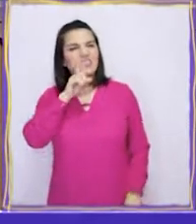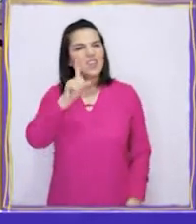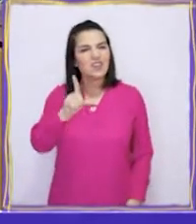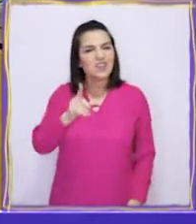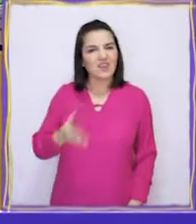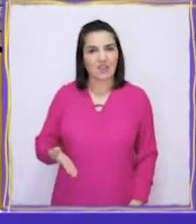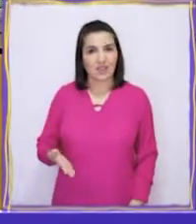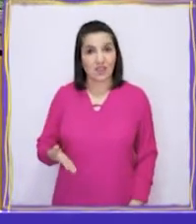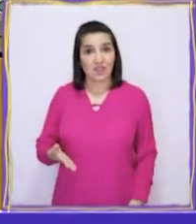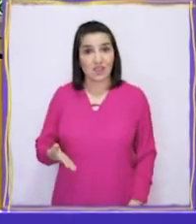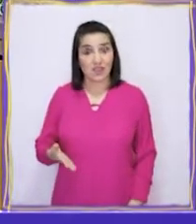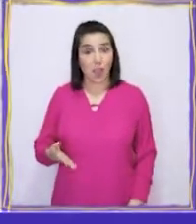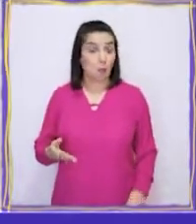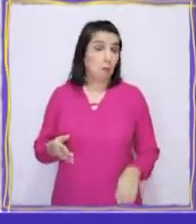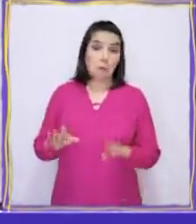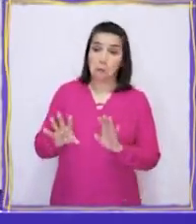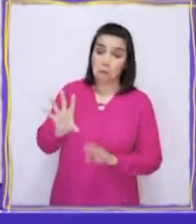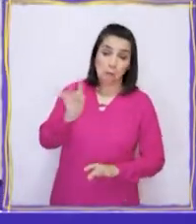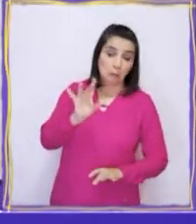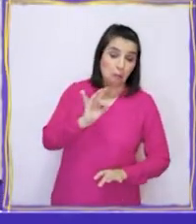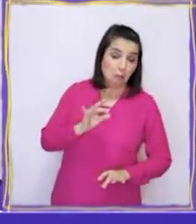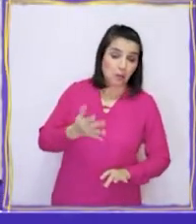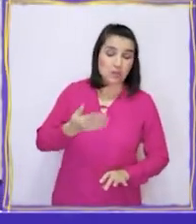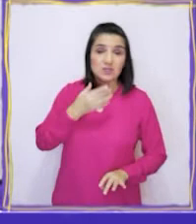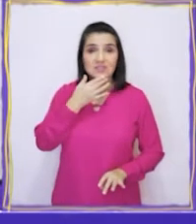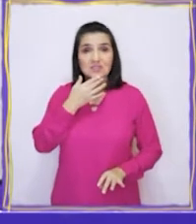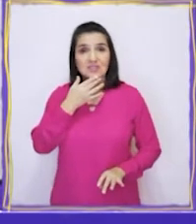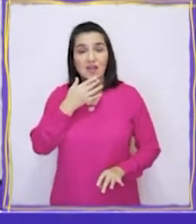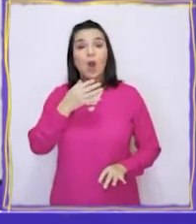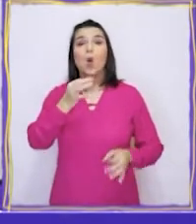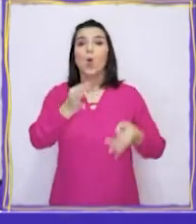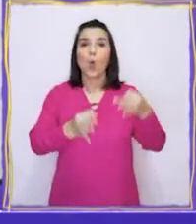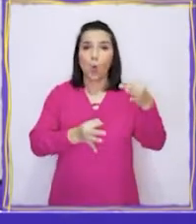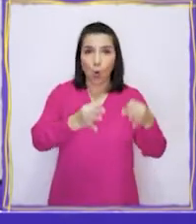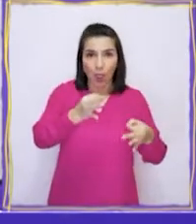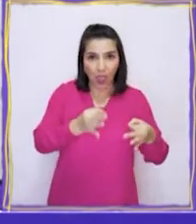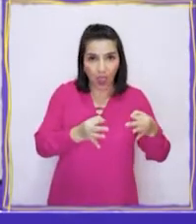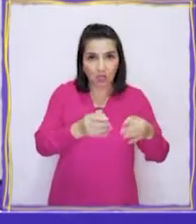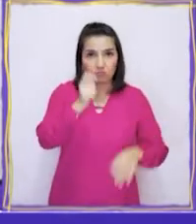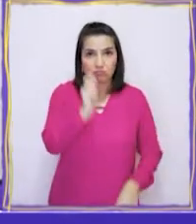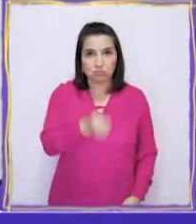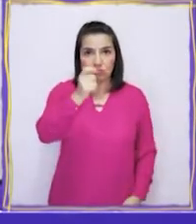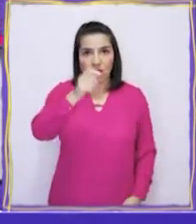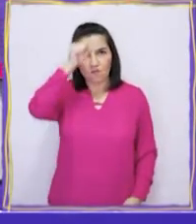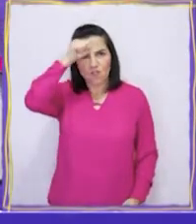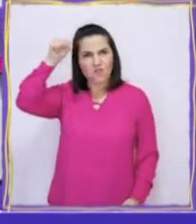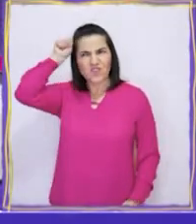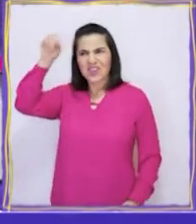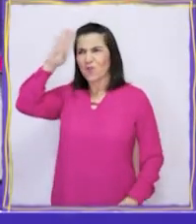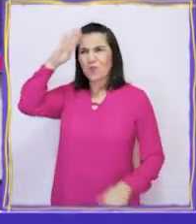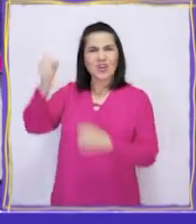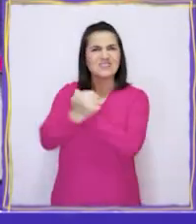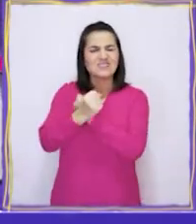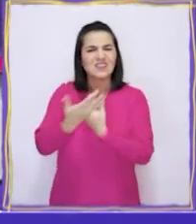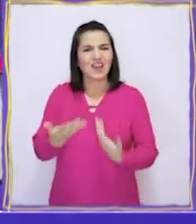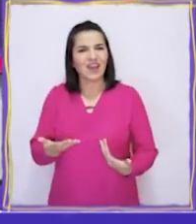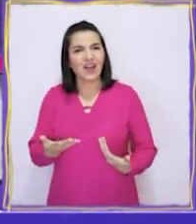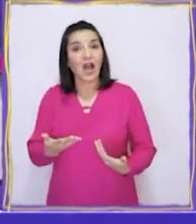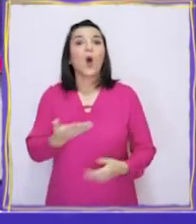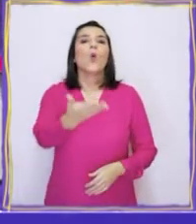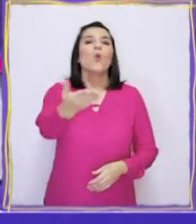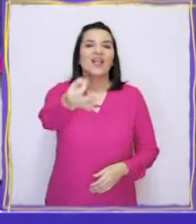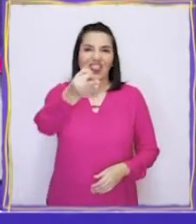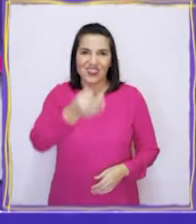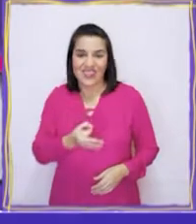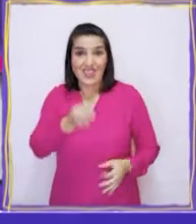¿Quién será? Veamos las opciones. ¡Juez! ¡Bombero! ¡Policía!